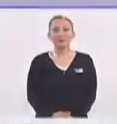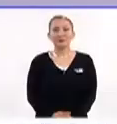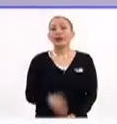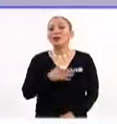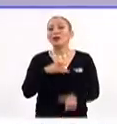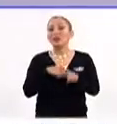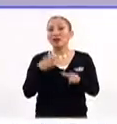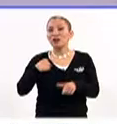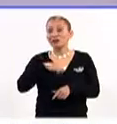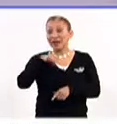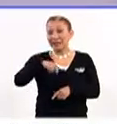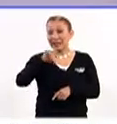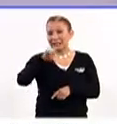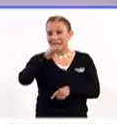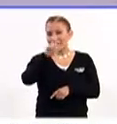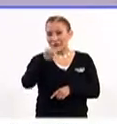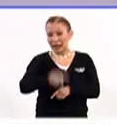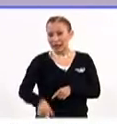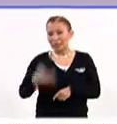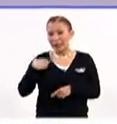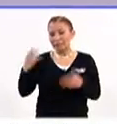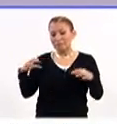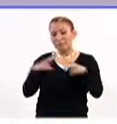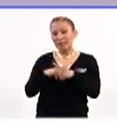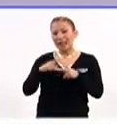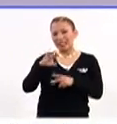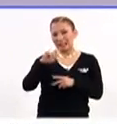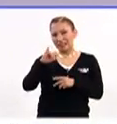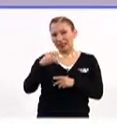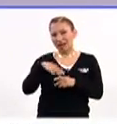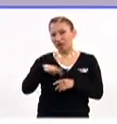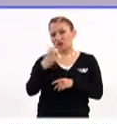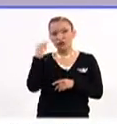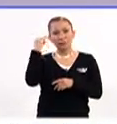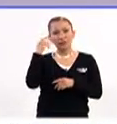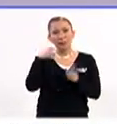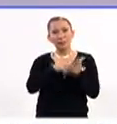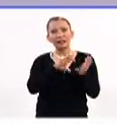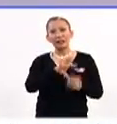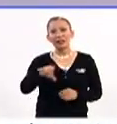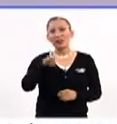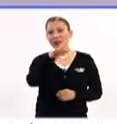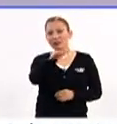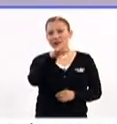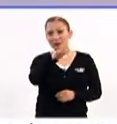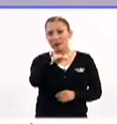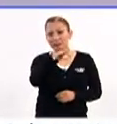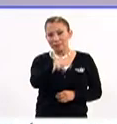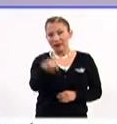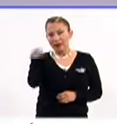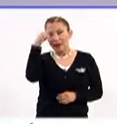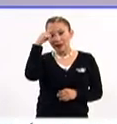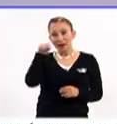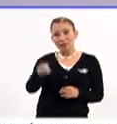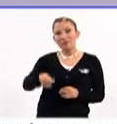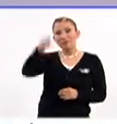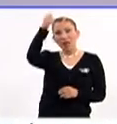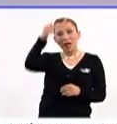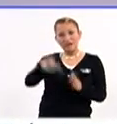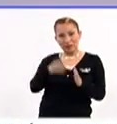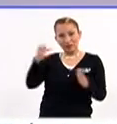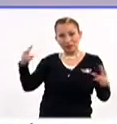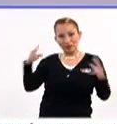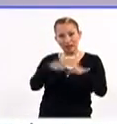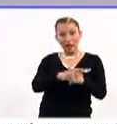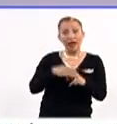Qué bueno que siguen con nosotros en Interfase. La batalla de Centla, que ocurrió el 14 de marzo de 1519, es considerada el primer